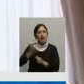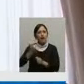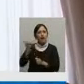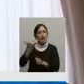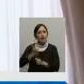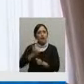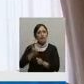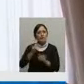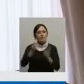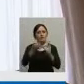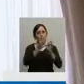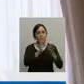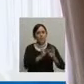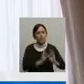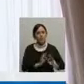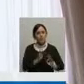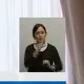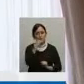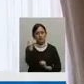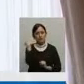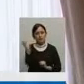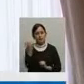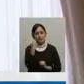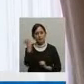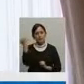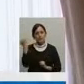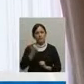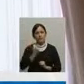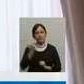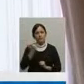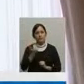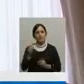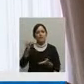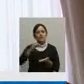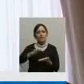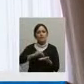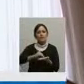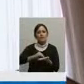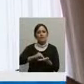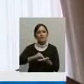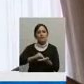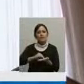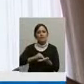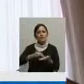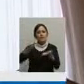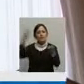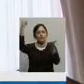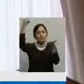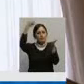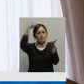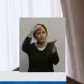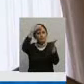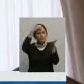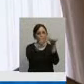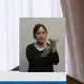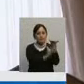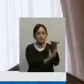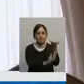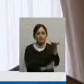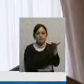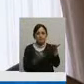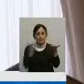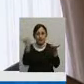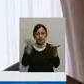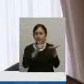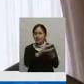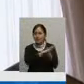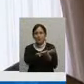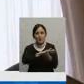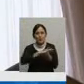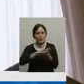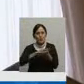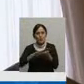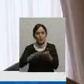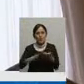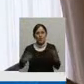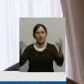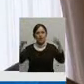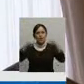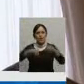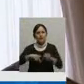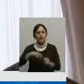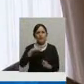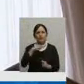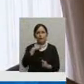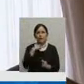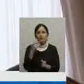compañías en el sector de energía renovable, solar primeramente, y entonces